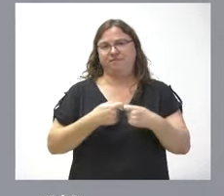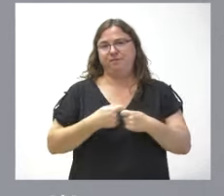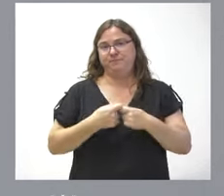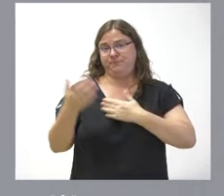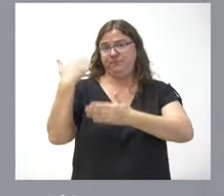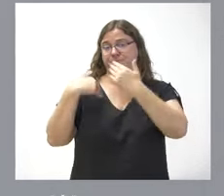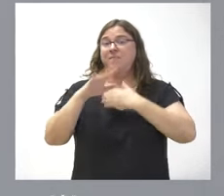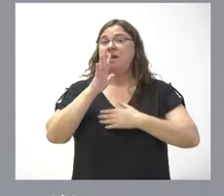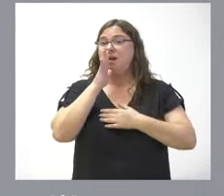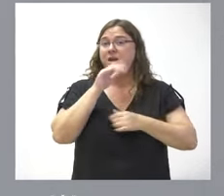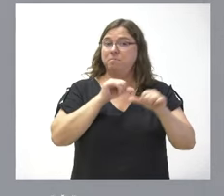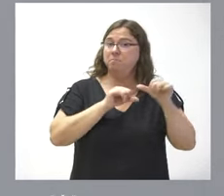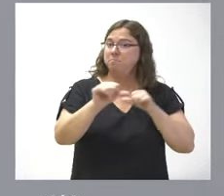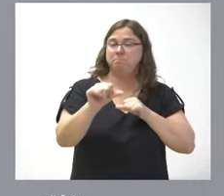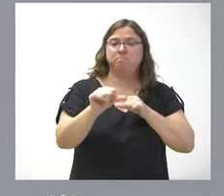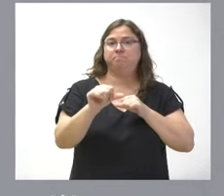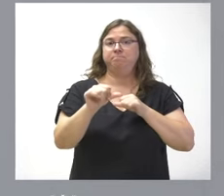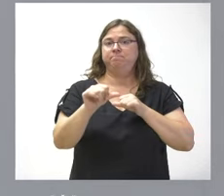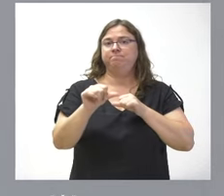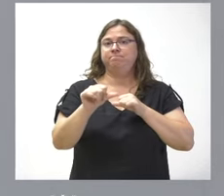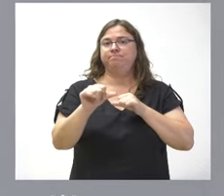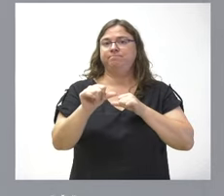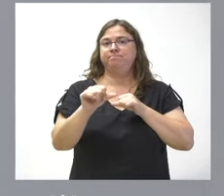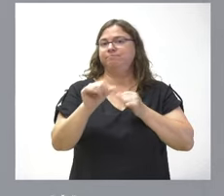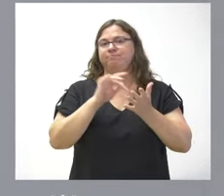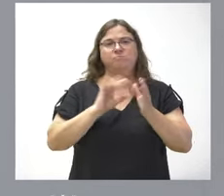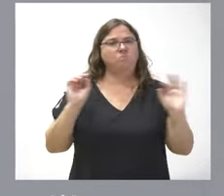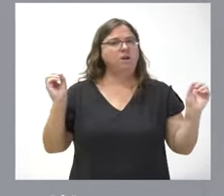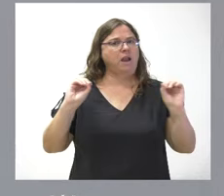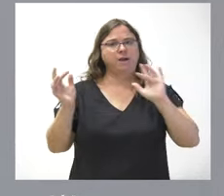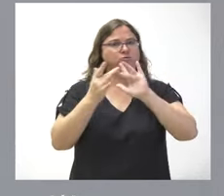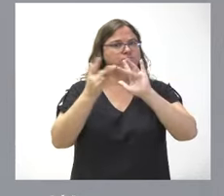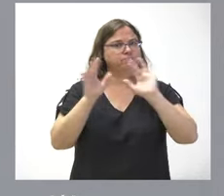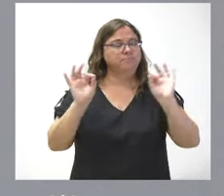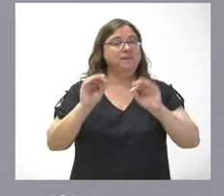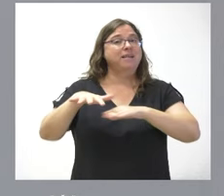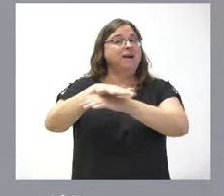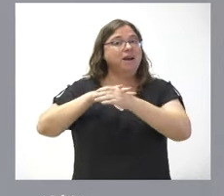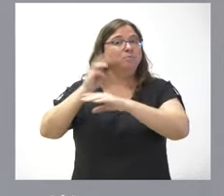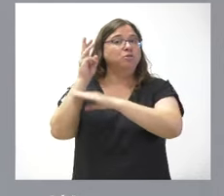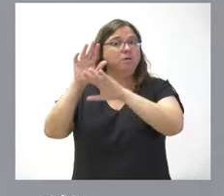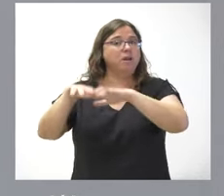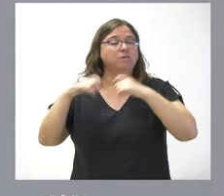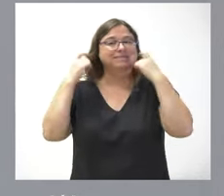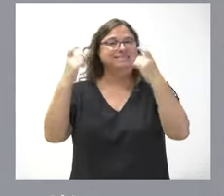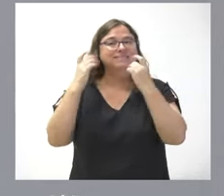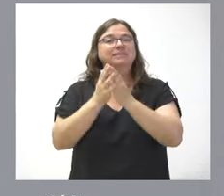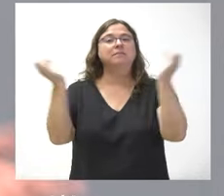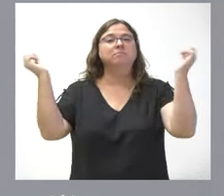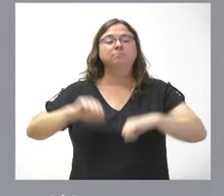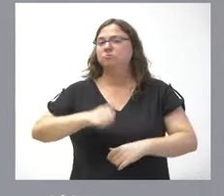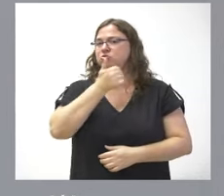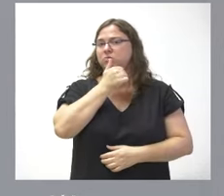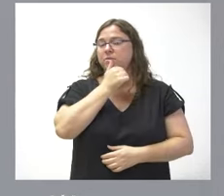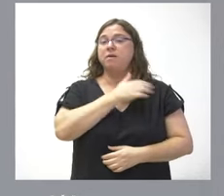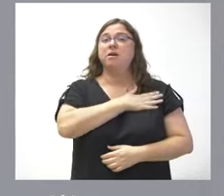entonces tengo que señalarles que no hemos tenido contactos el ámbito parlamentario para procurar aprobar el presupuesto pero que nuestra